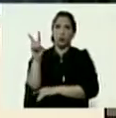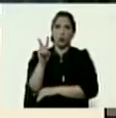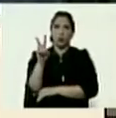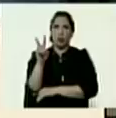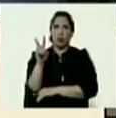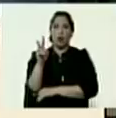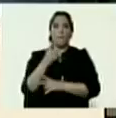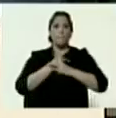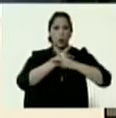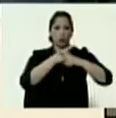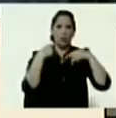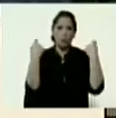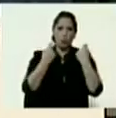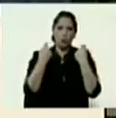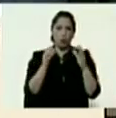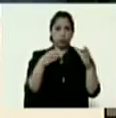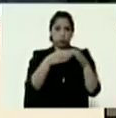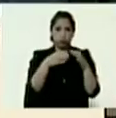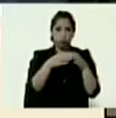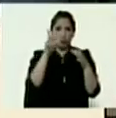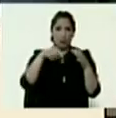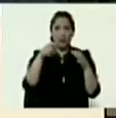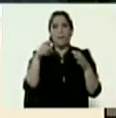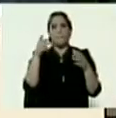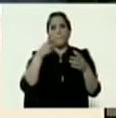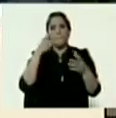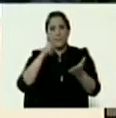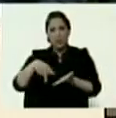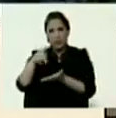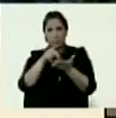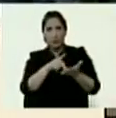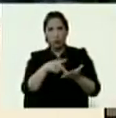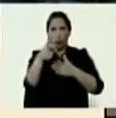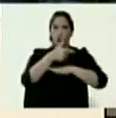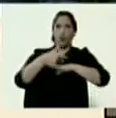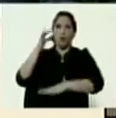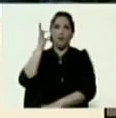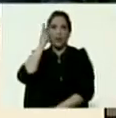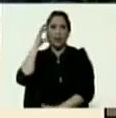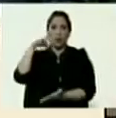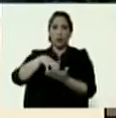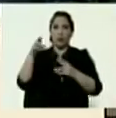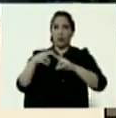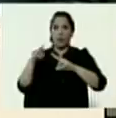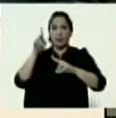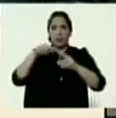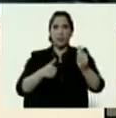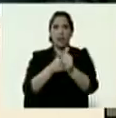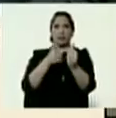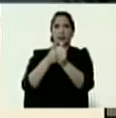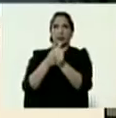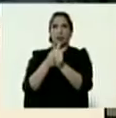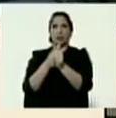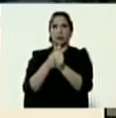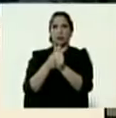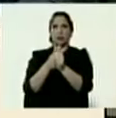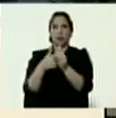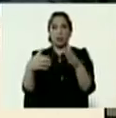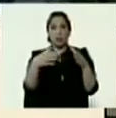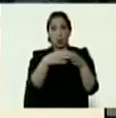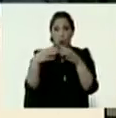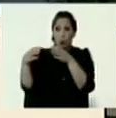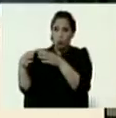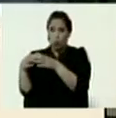Partido Voluntad Popular, con la participación de la gobernadora del estado Táchira y de su asistente en las